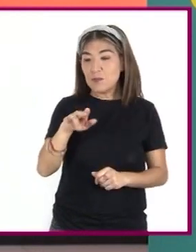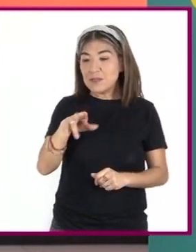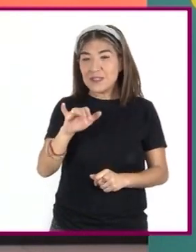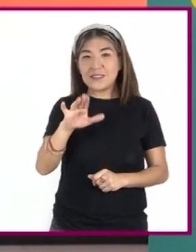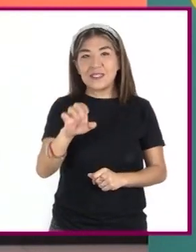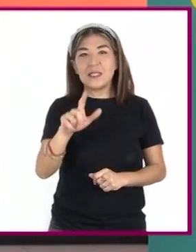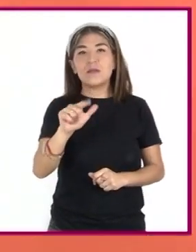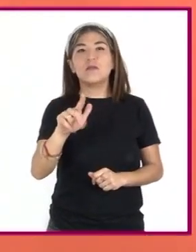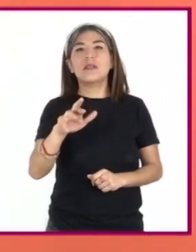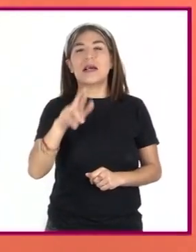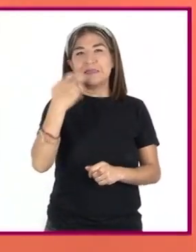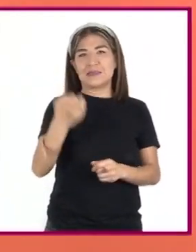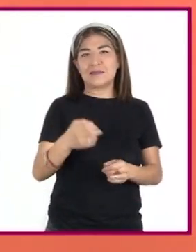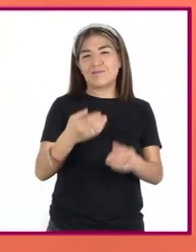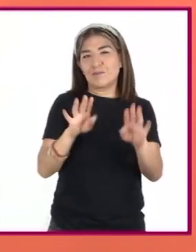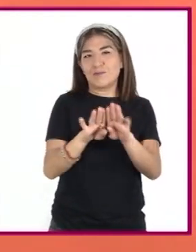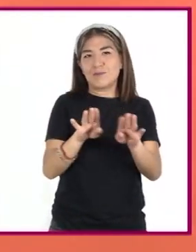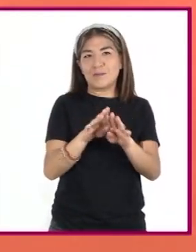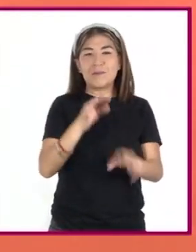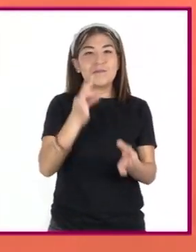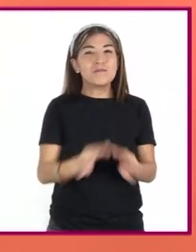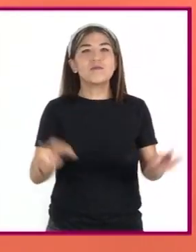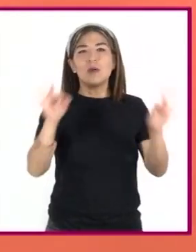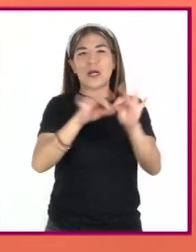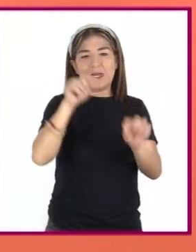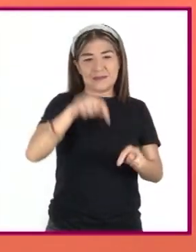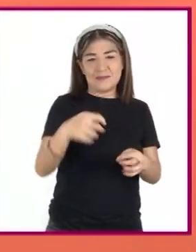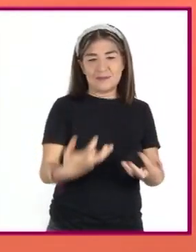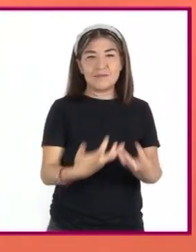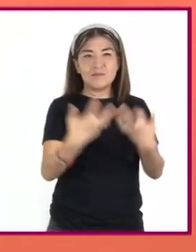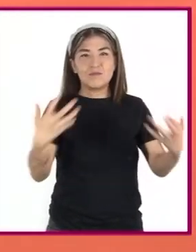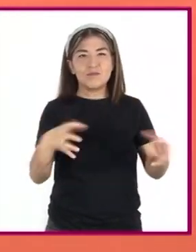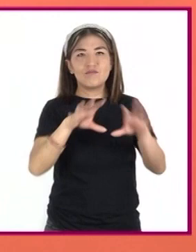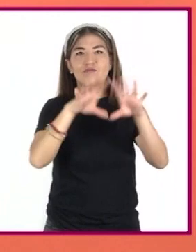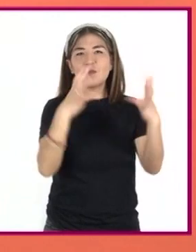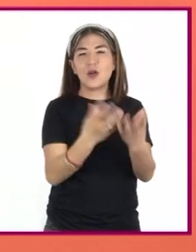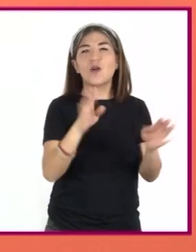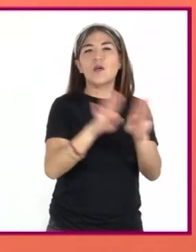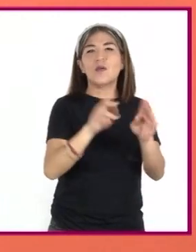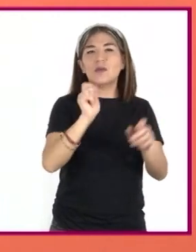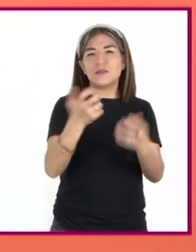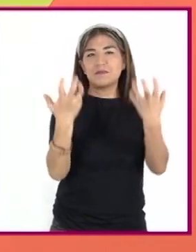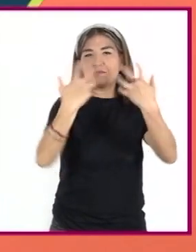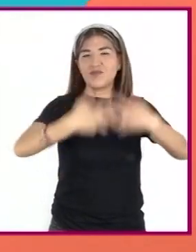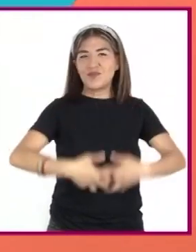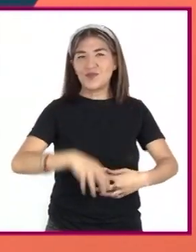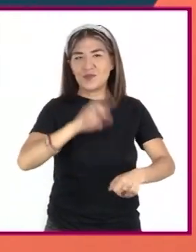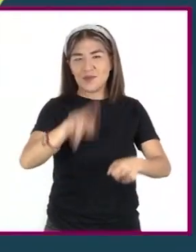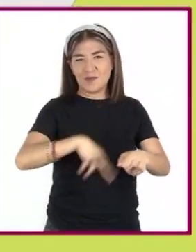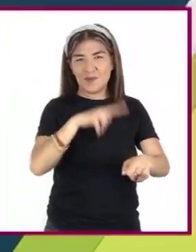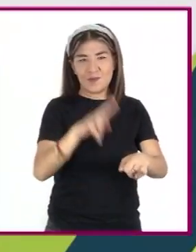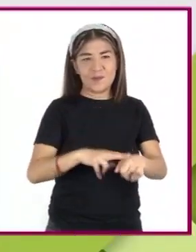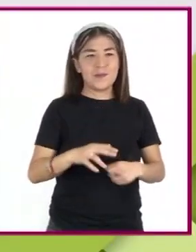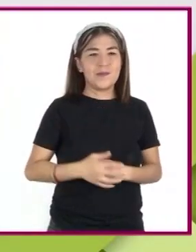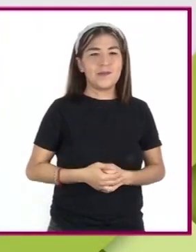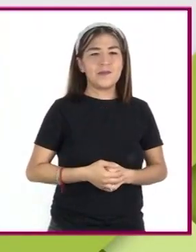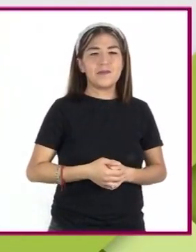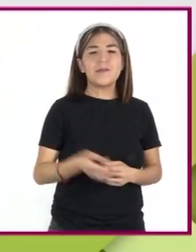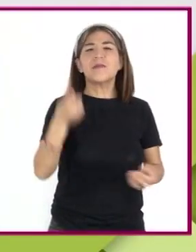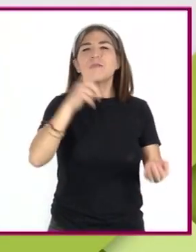vida en la Tierra. Son capaces de realizar todas las funciones vitales. Entre